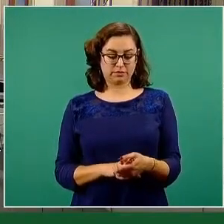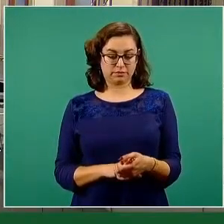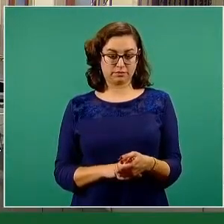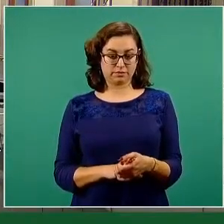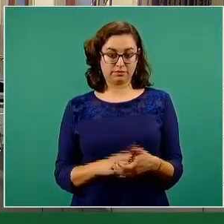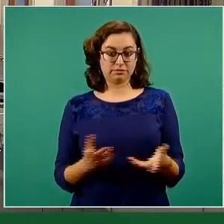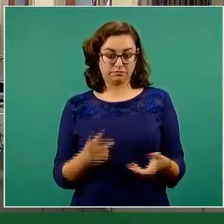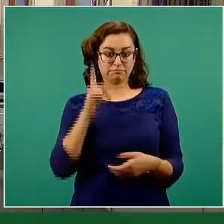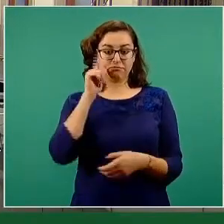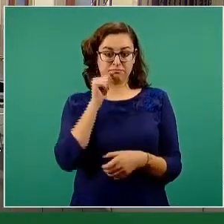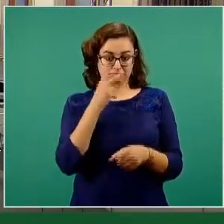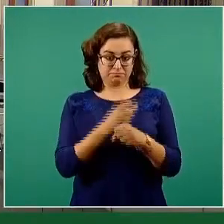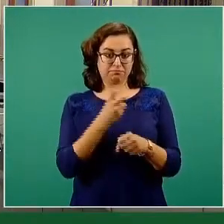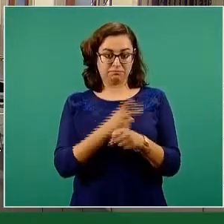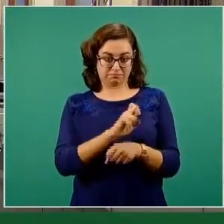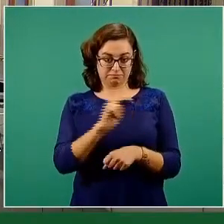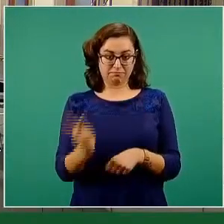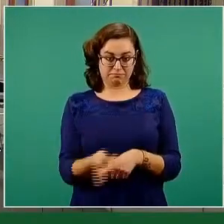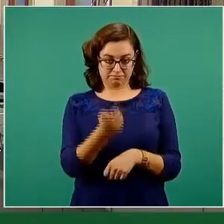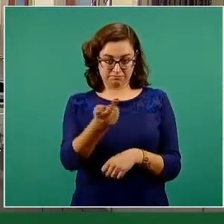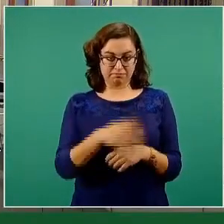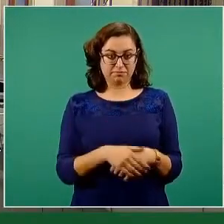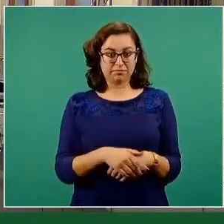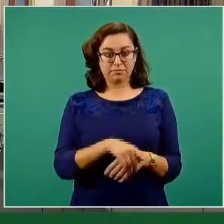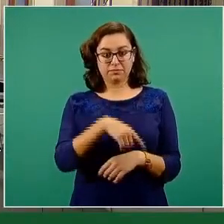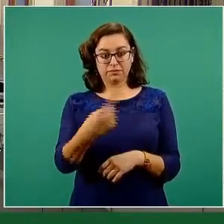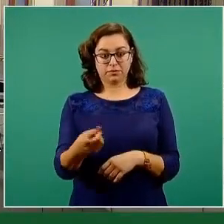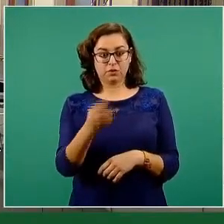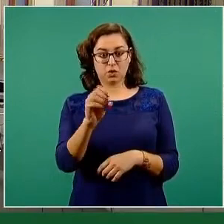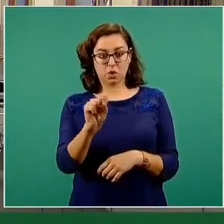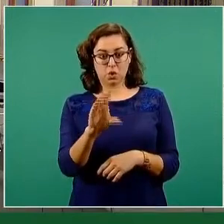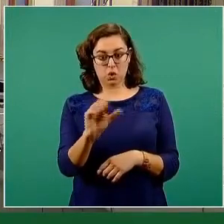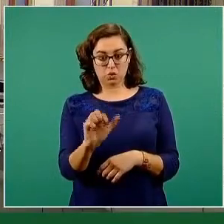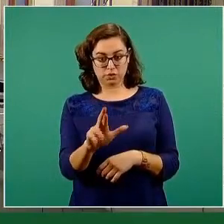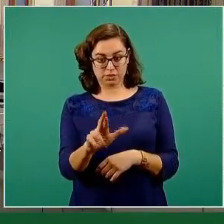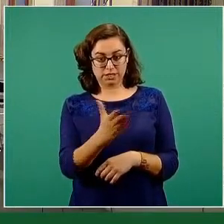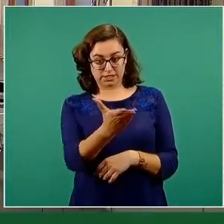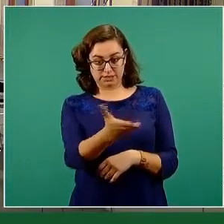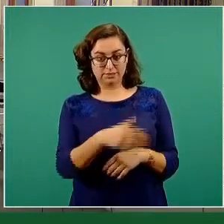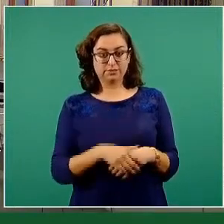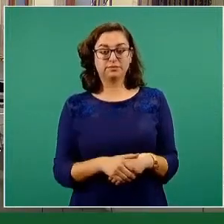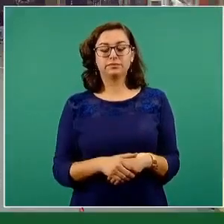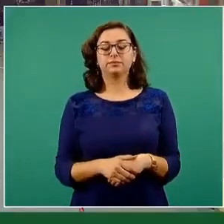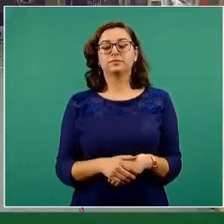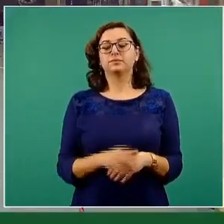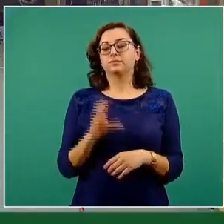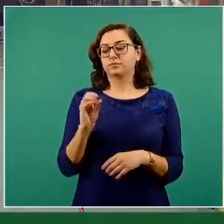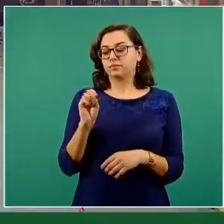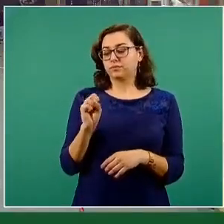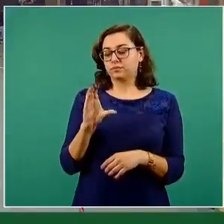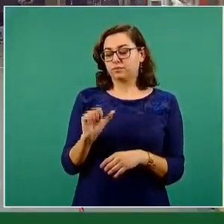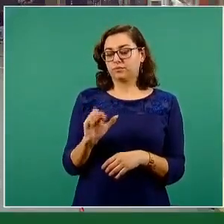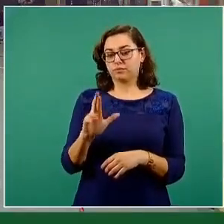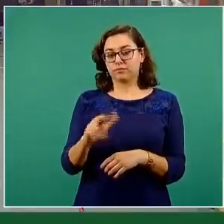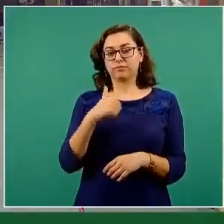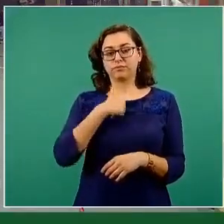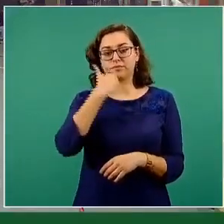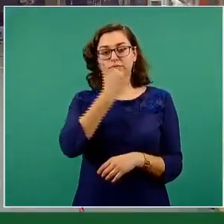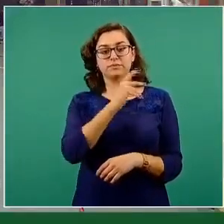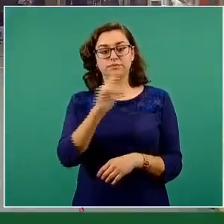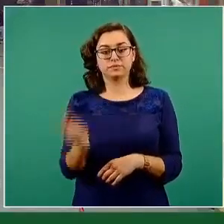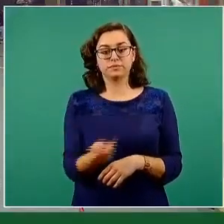Mañana entonces la otra pregunta. Terminemos con Óscar Sosa, no menos importante, por favor. Óscar Sosa de Enrate Digital. Mi pregunta es